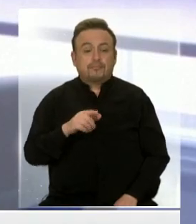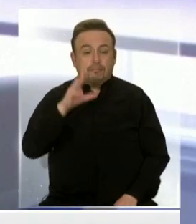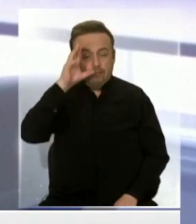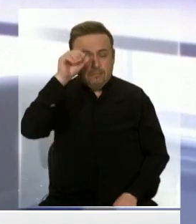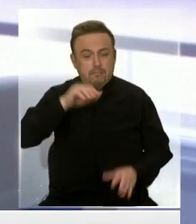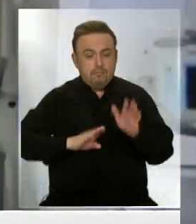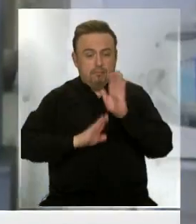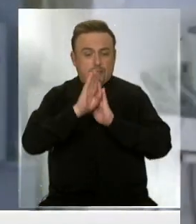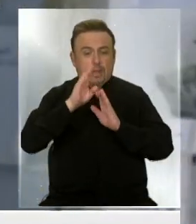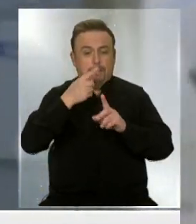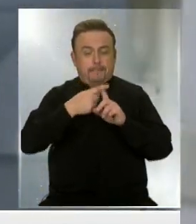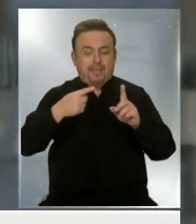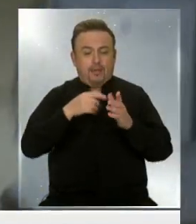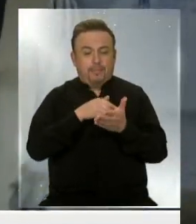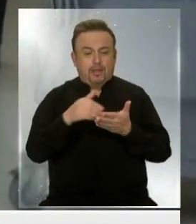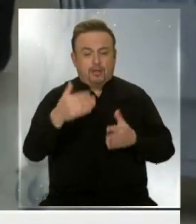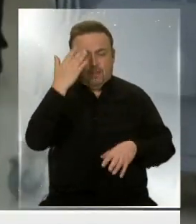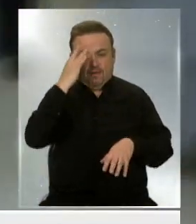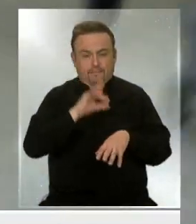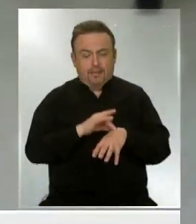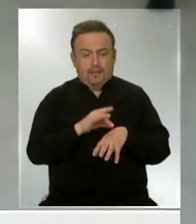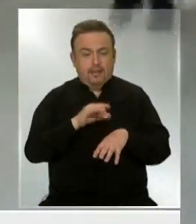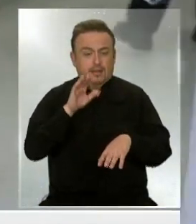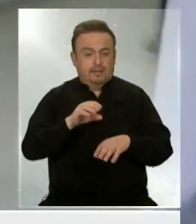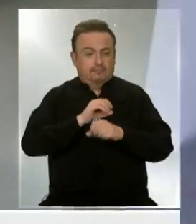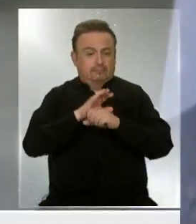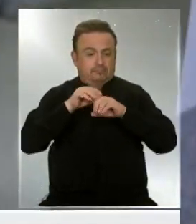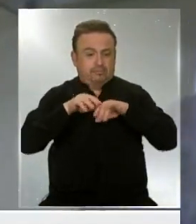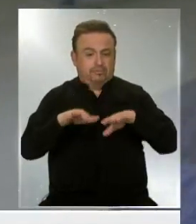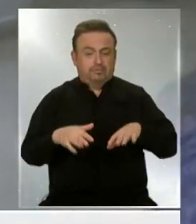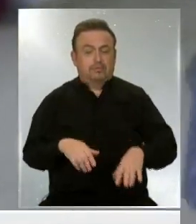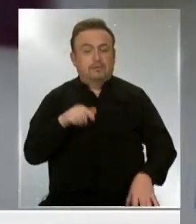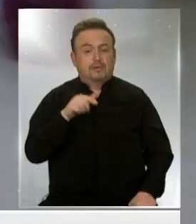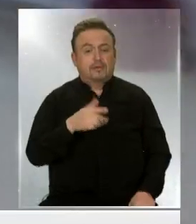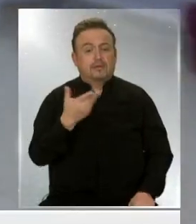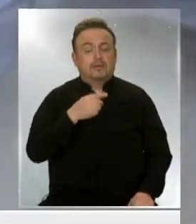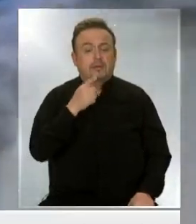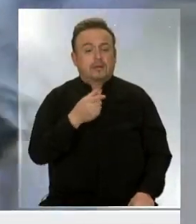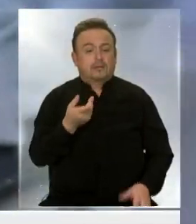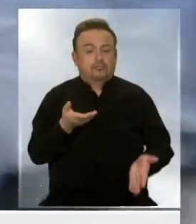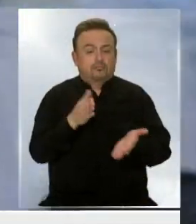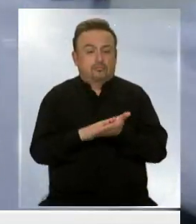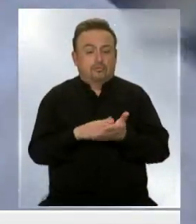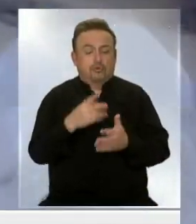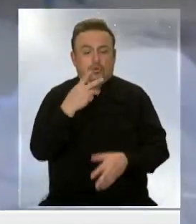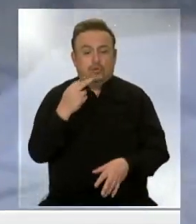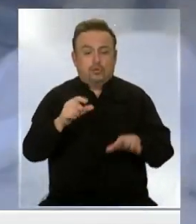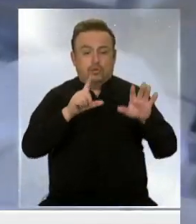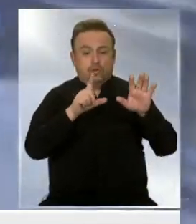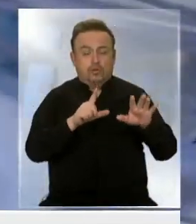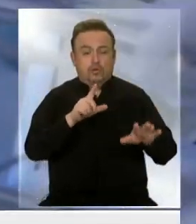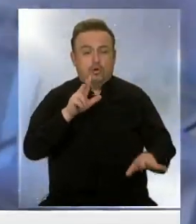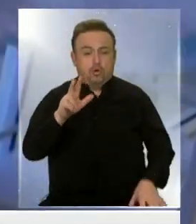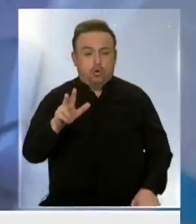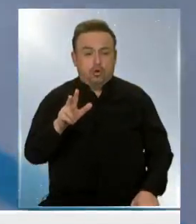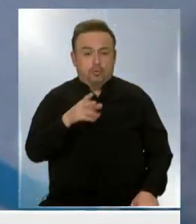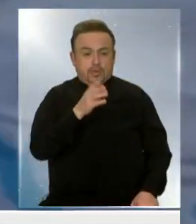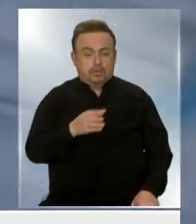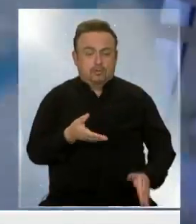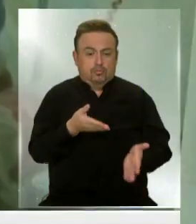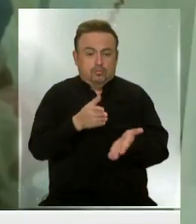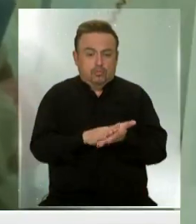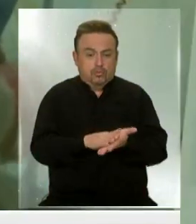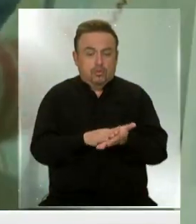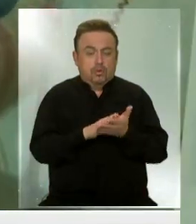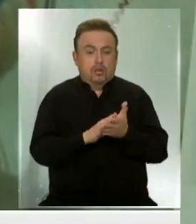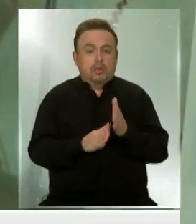superó el 500.000 de enfermos en esta pandemia. En el caso de los decesos, se produjeron 278 nuevas